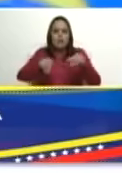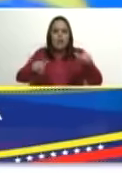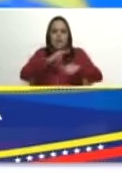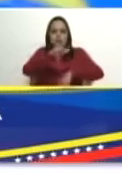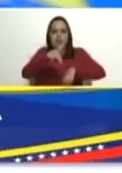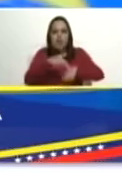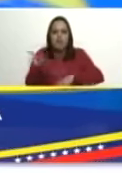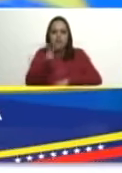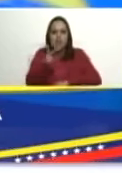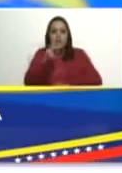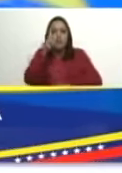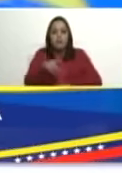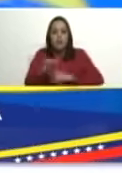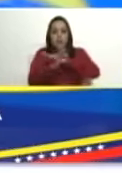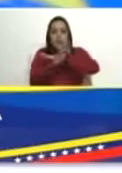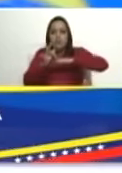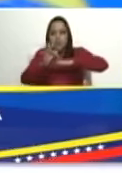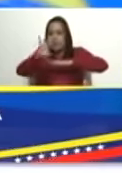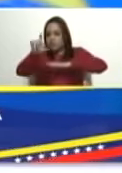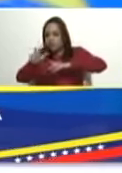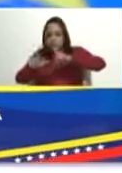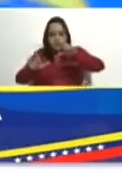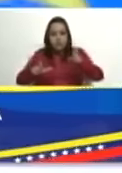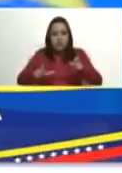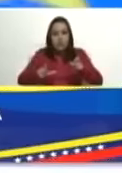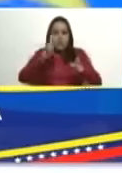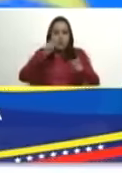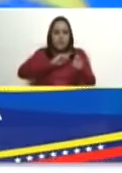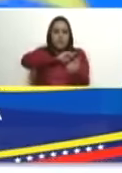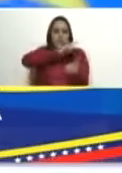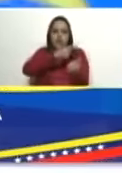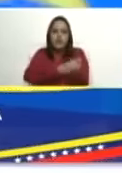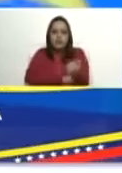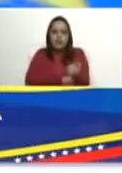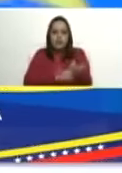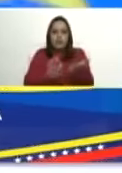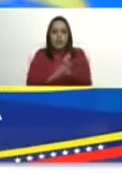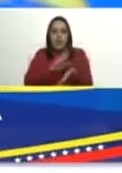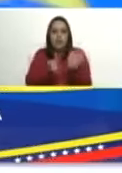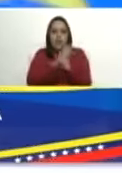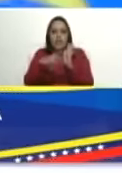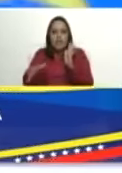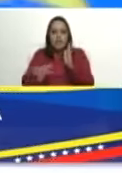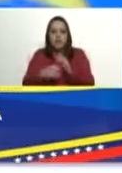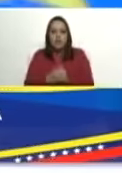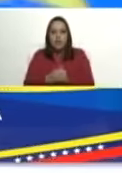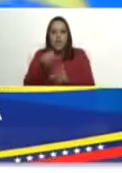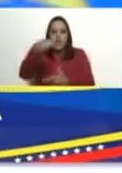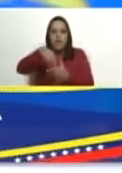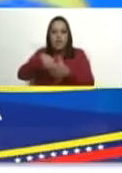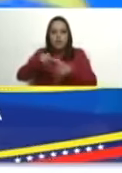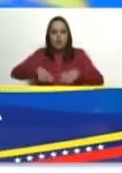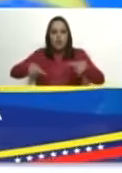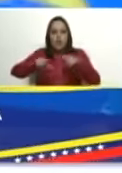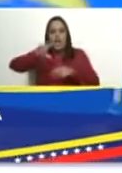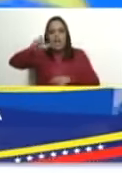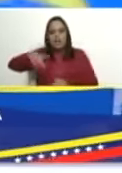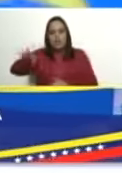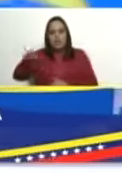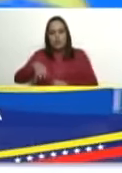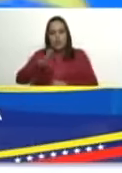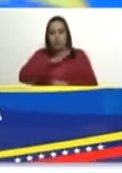nacional, sus espacios geográficos y fortalecimiento de sus derechos sobre el Esequibo